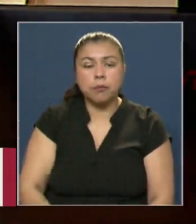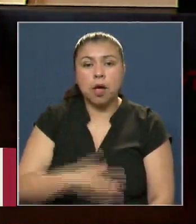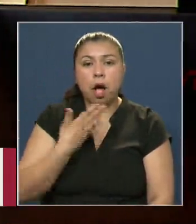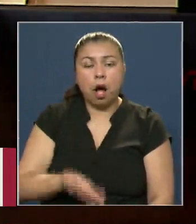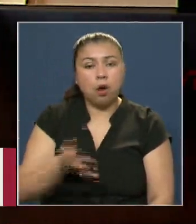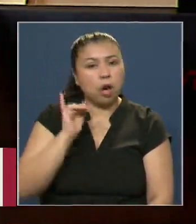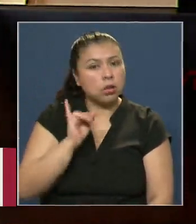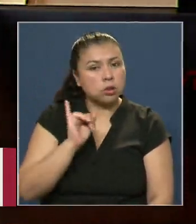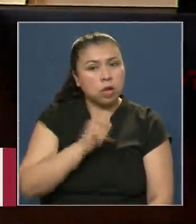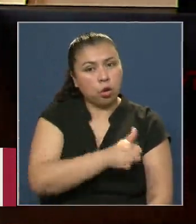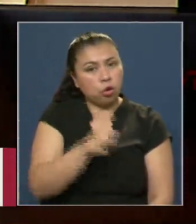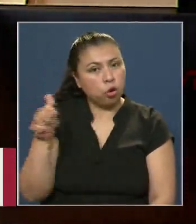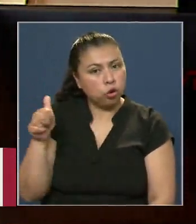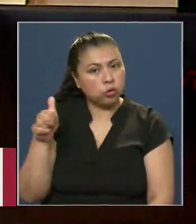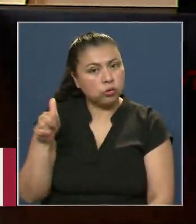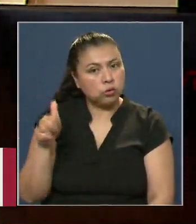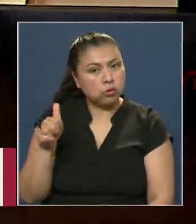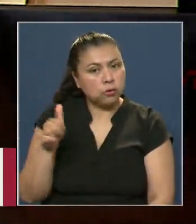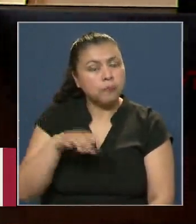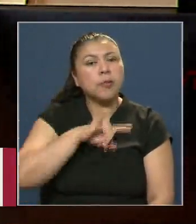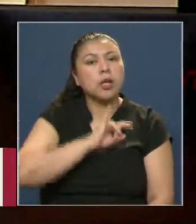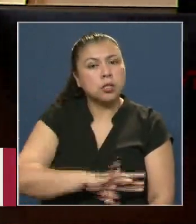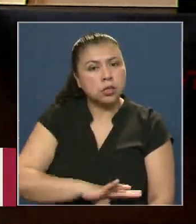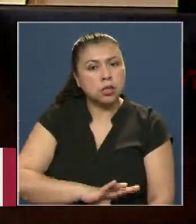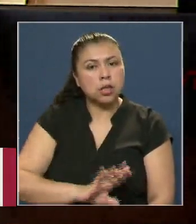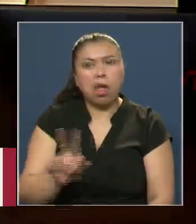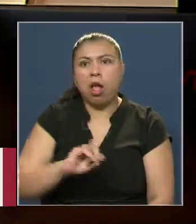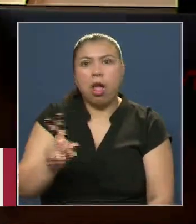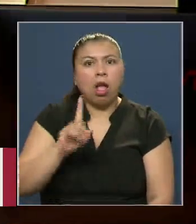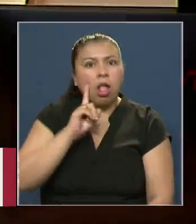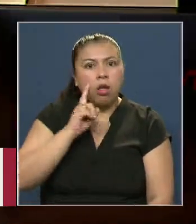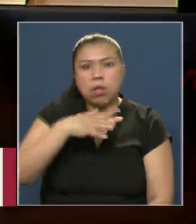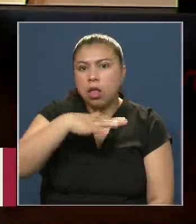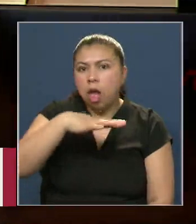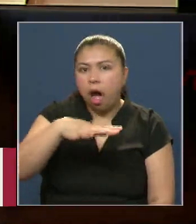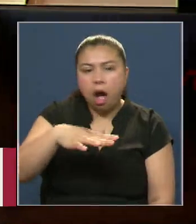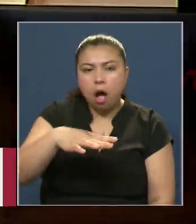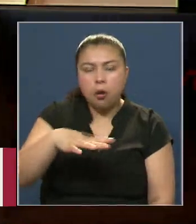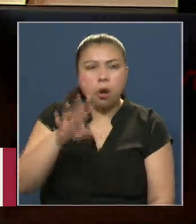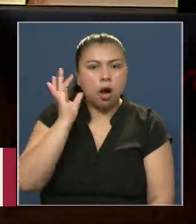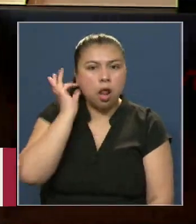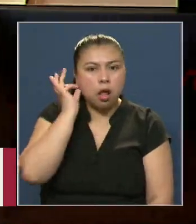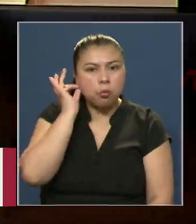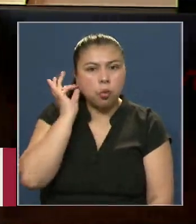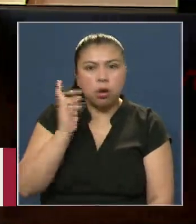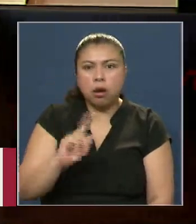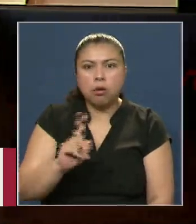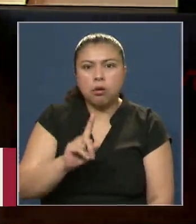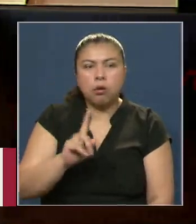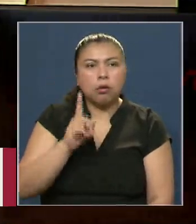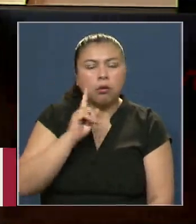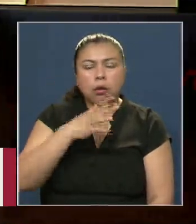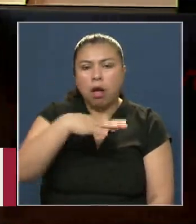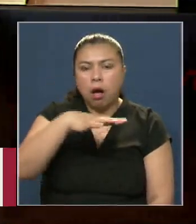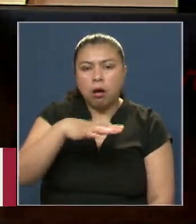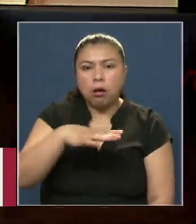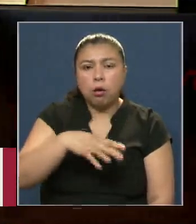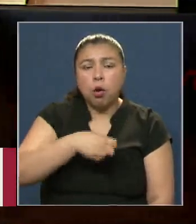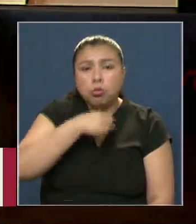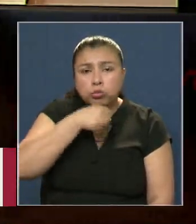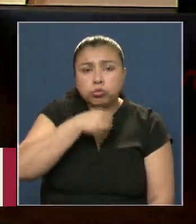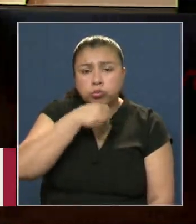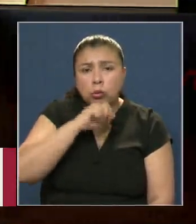sí, todos. Chile no tiene agua, las mujeres no tienen agua, los ancianos no